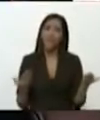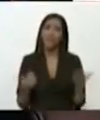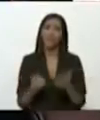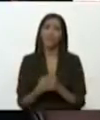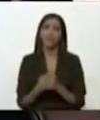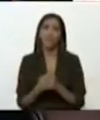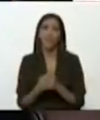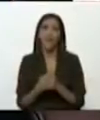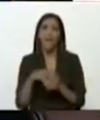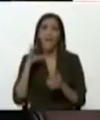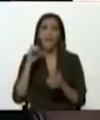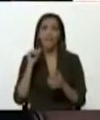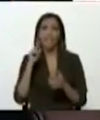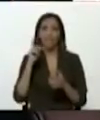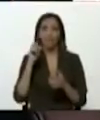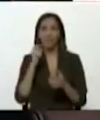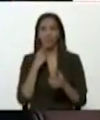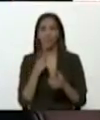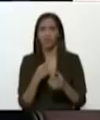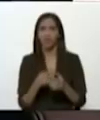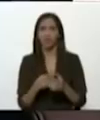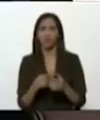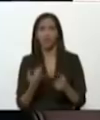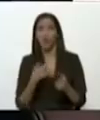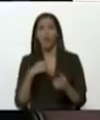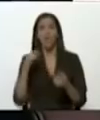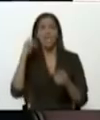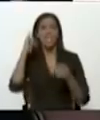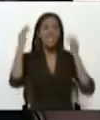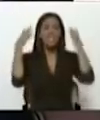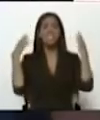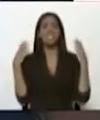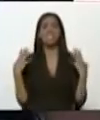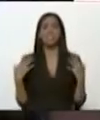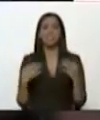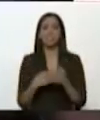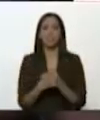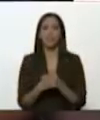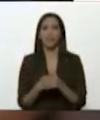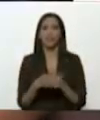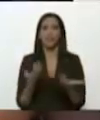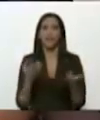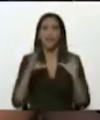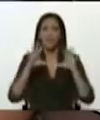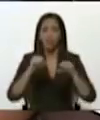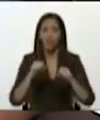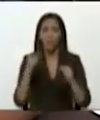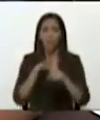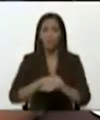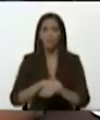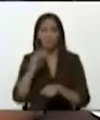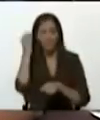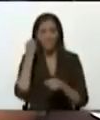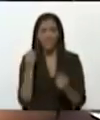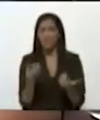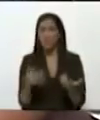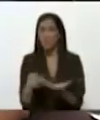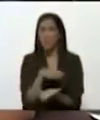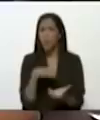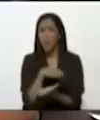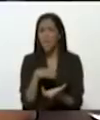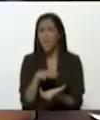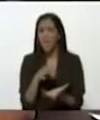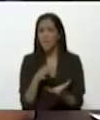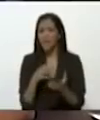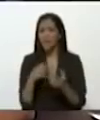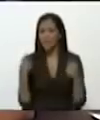Christopher le está quedando barato. Mira, Christopher dijo, no, Iris Varela iba a armar a todos los presos. ¿Y tú qué crees que en un momento de confrontación, qué puede